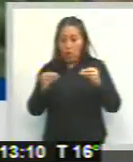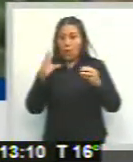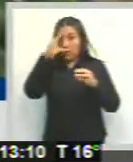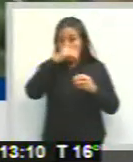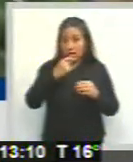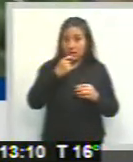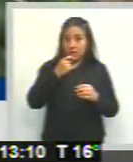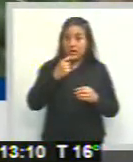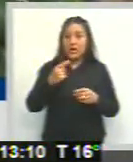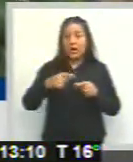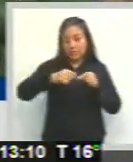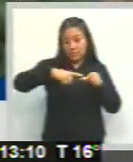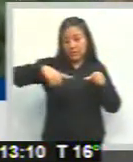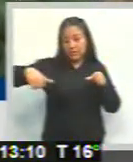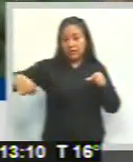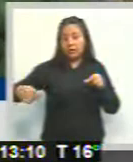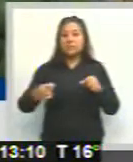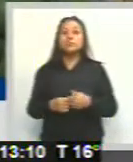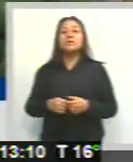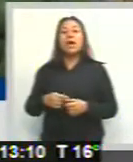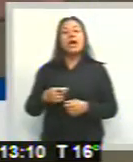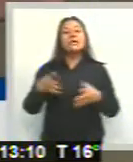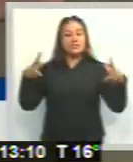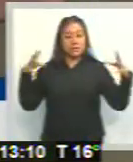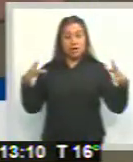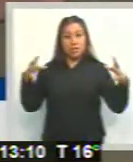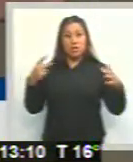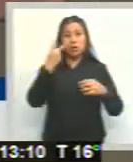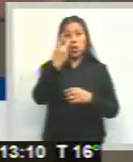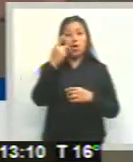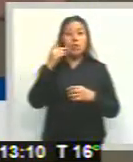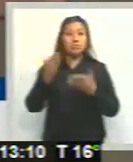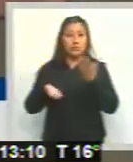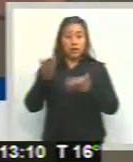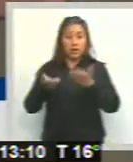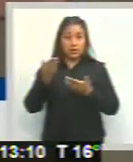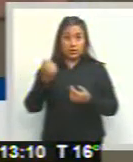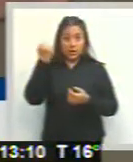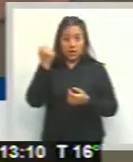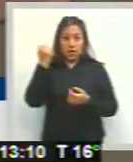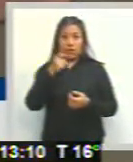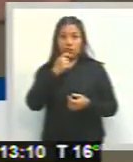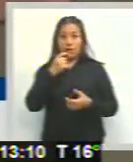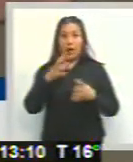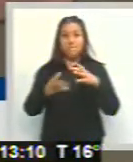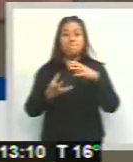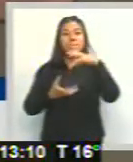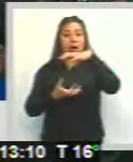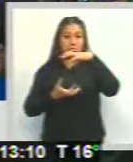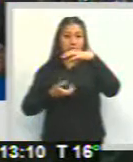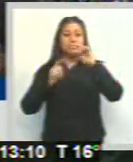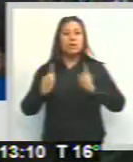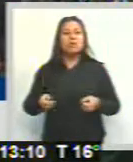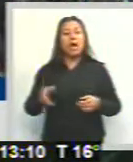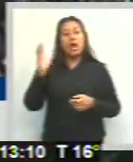apio. Zapallo 2 pesos el kilo acá en el mercado. Muy barato, la papa está barata. El tomate subió un poquitito, la